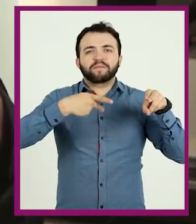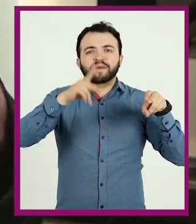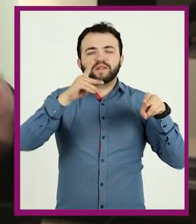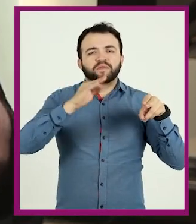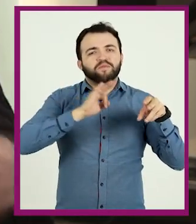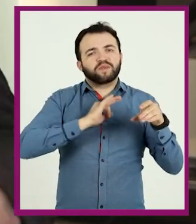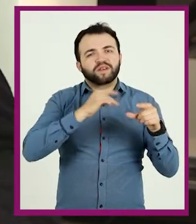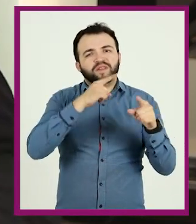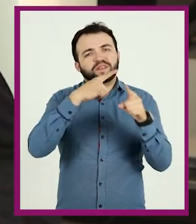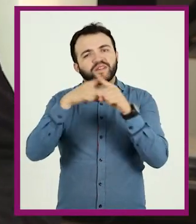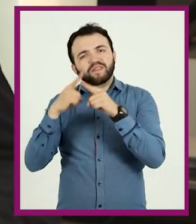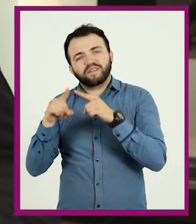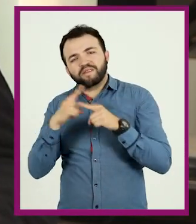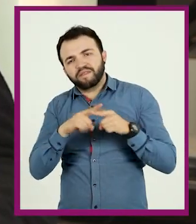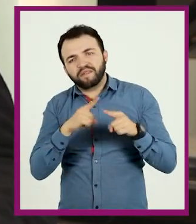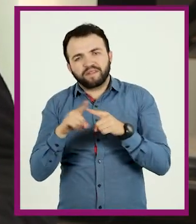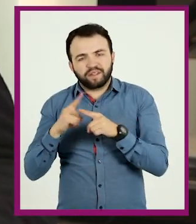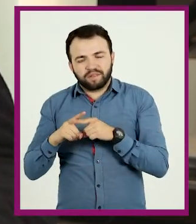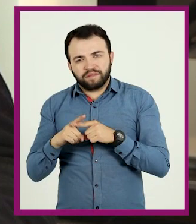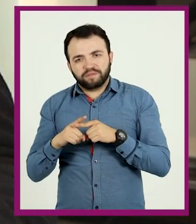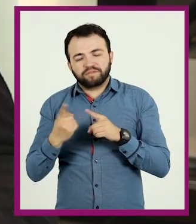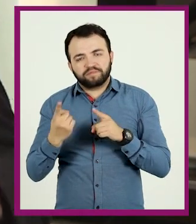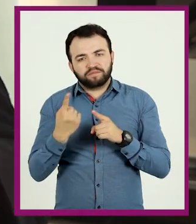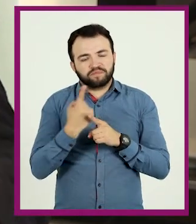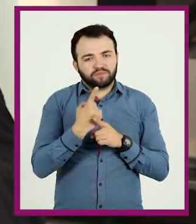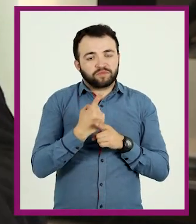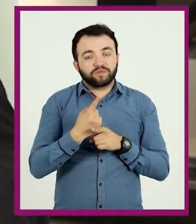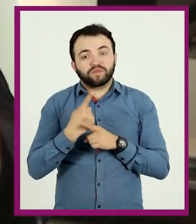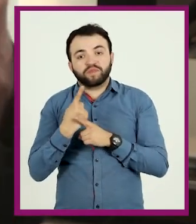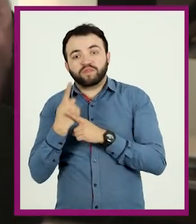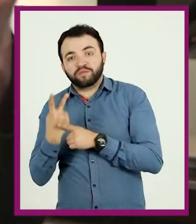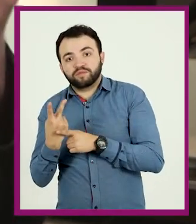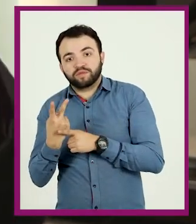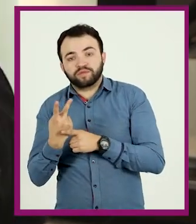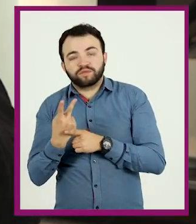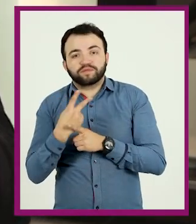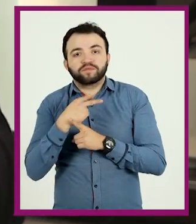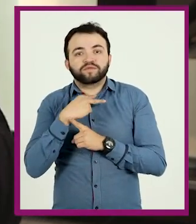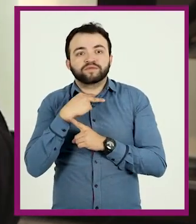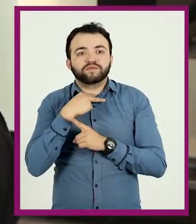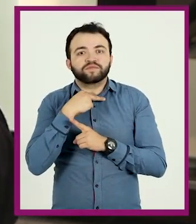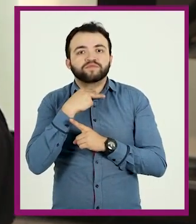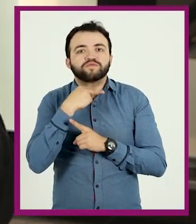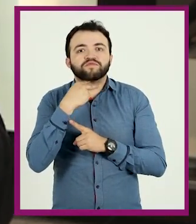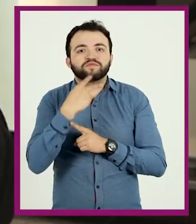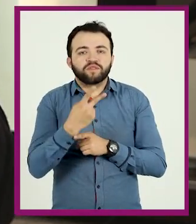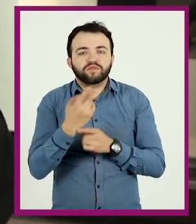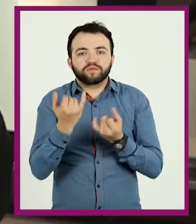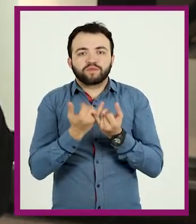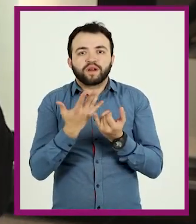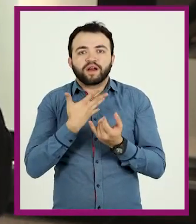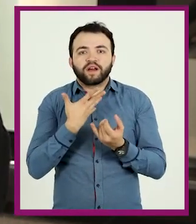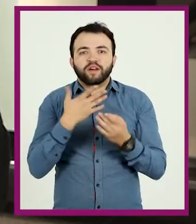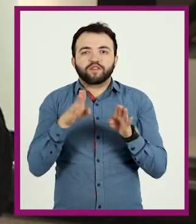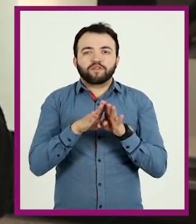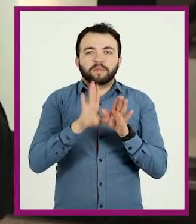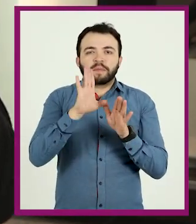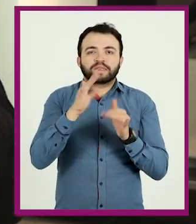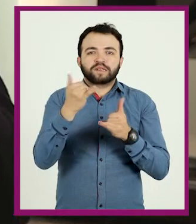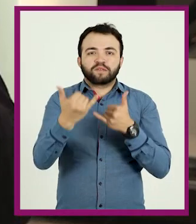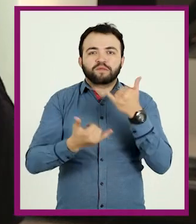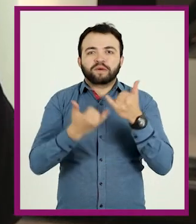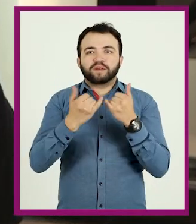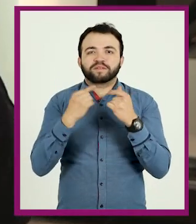otras melodías distintas al mismo tiempo. Eso por un lado, pero luego en la voz hay unas cuestiones, unos juegos de